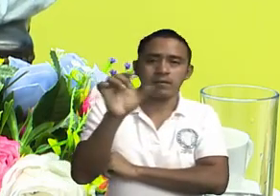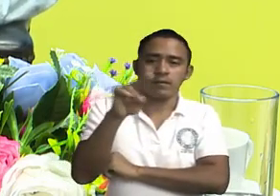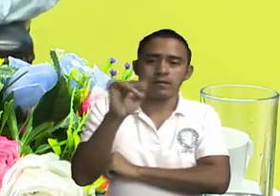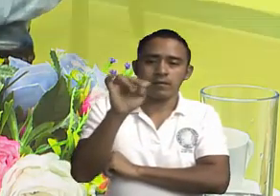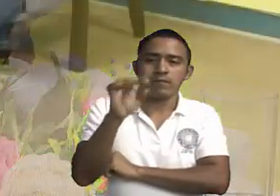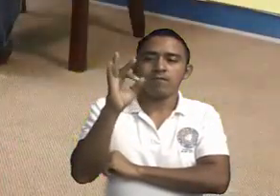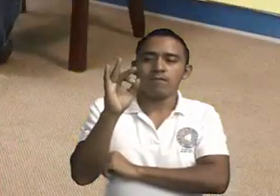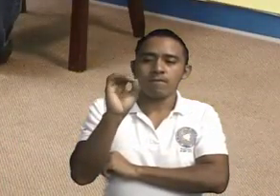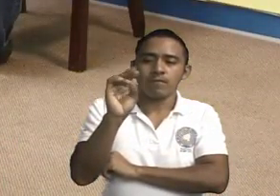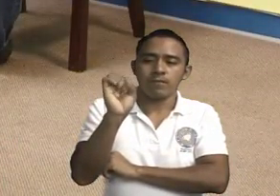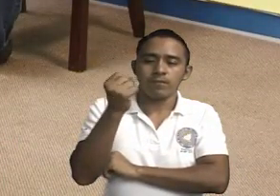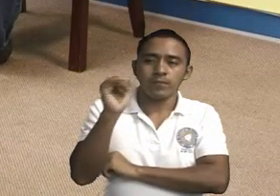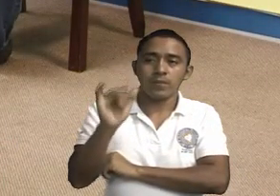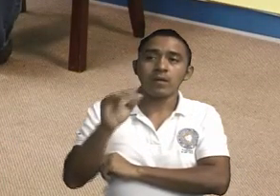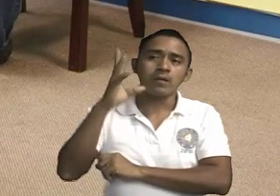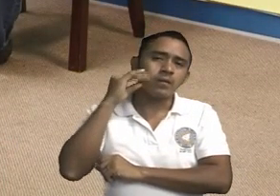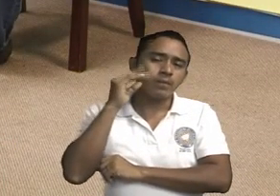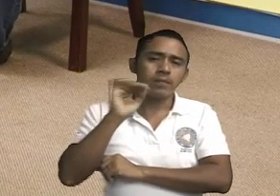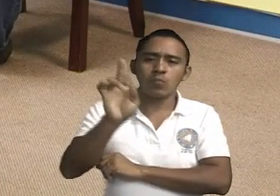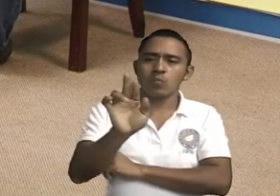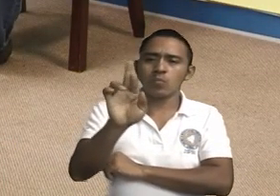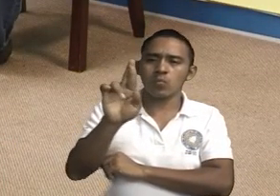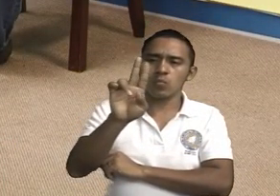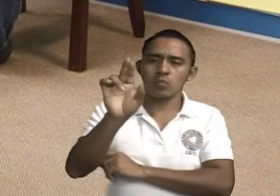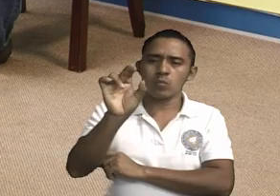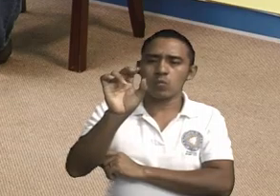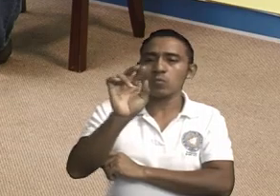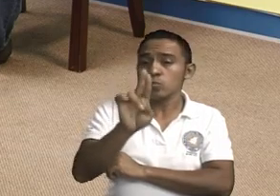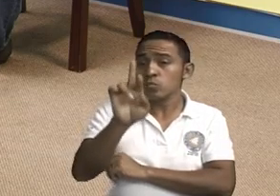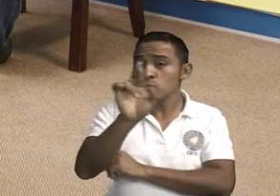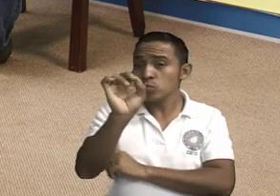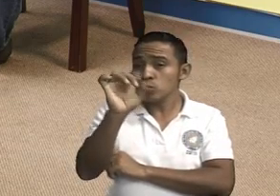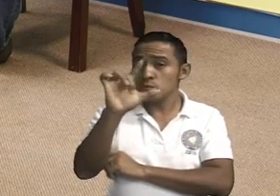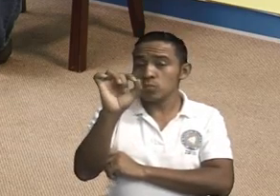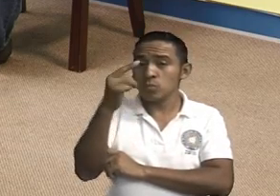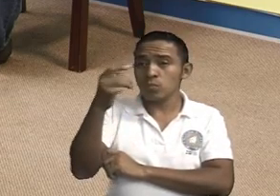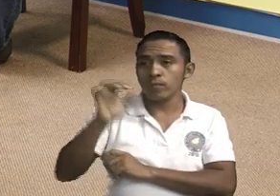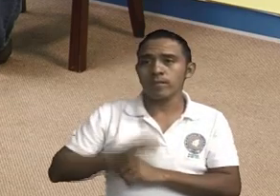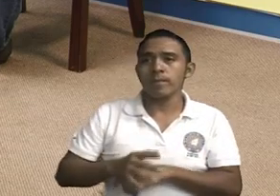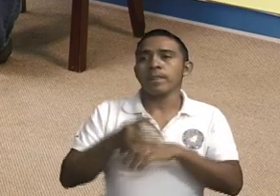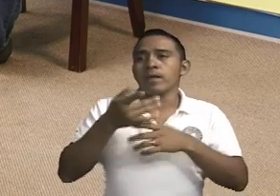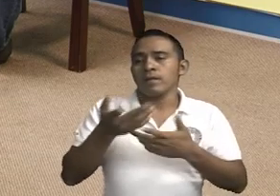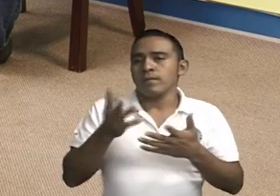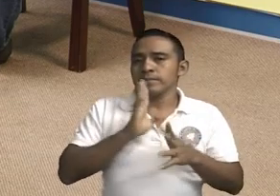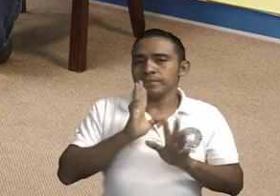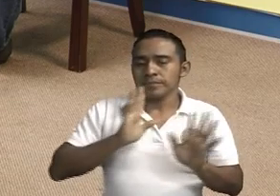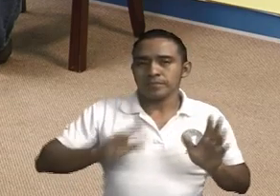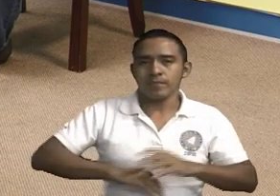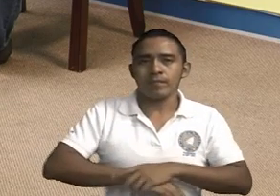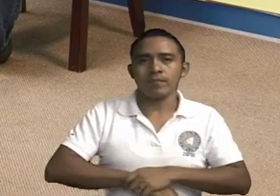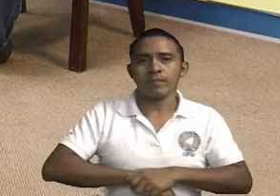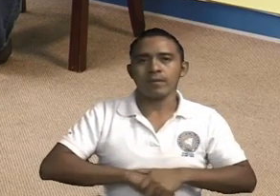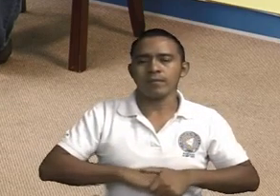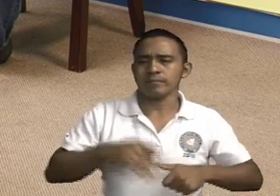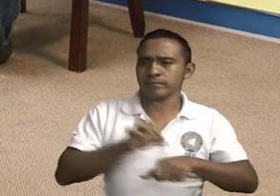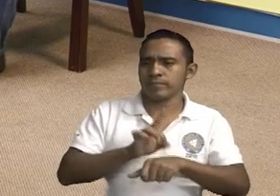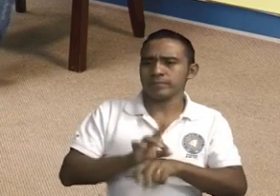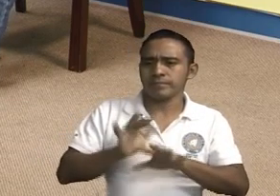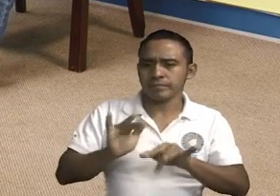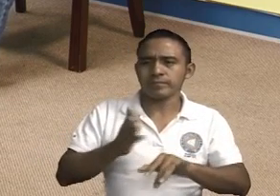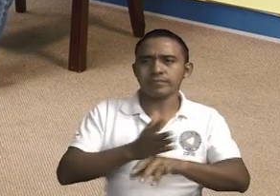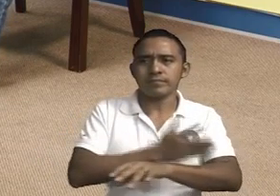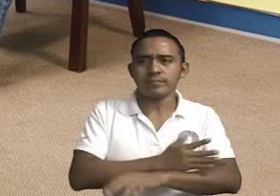Fonseca. Él es urólogo y con él estamos hablando sobre la disfunción eréctil. Doctor, ya al inicio usted nos